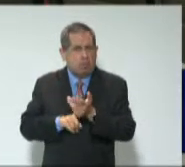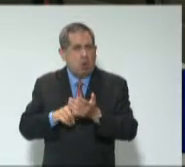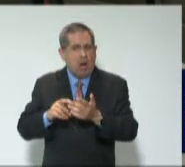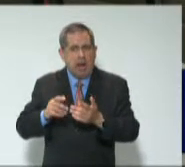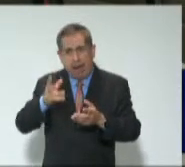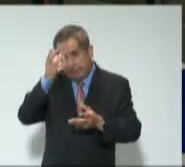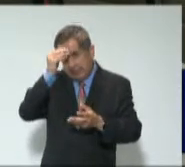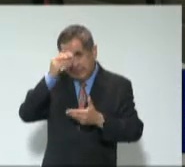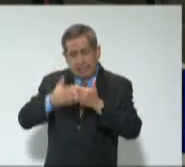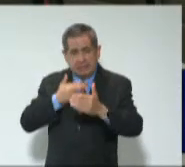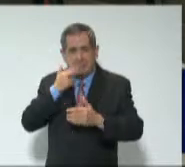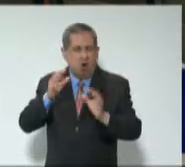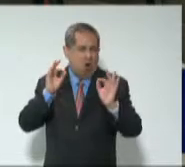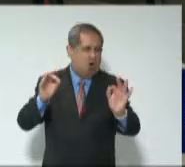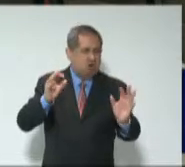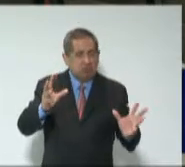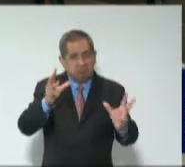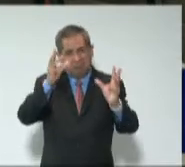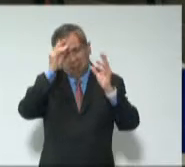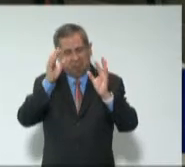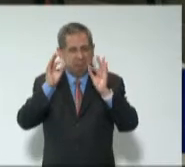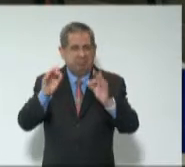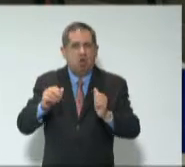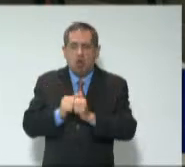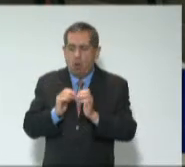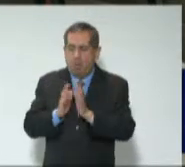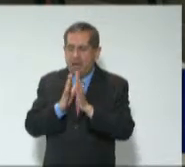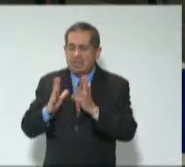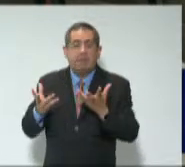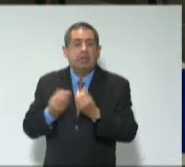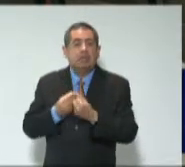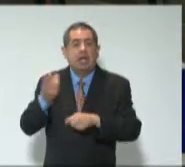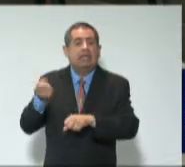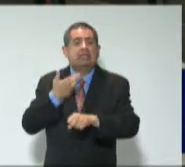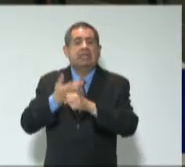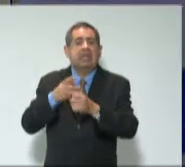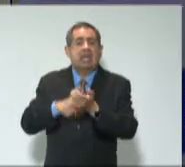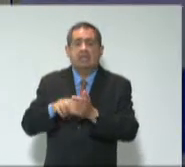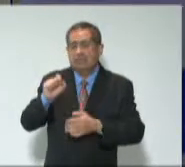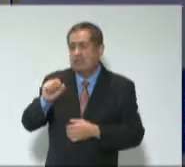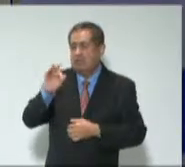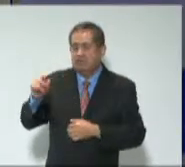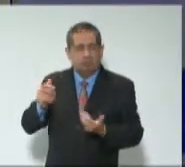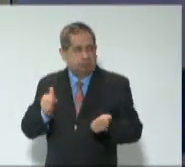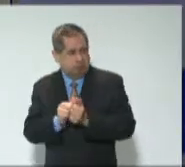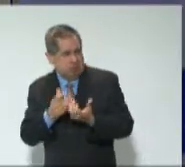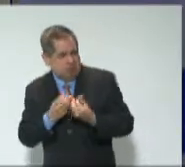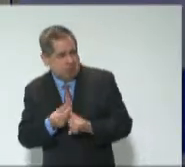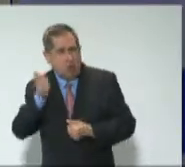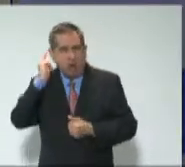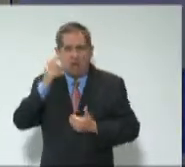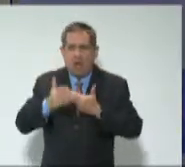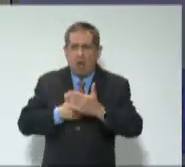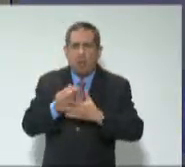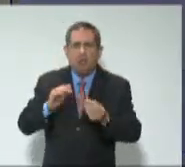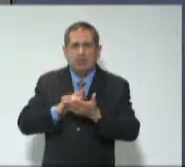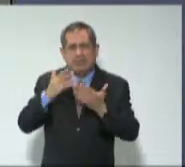aprendizajes y desde luego con la colaboración siempre de nuestra secretaría de la función pública Enhorabuena Muchas